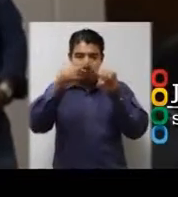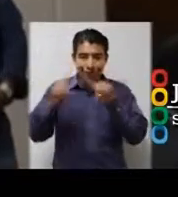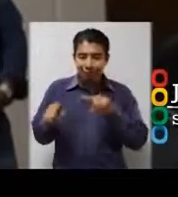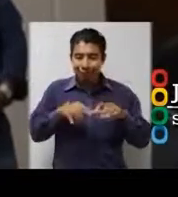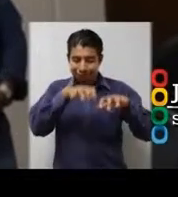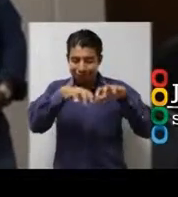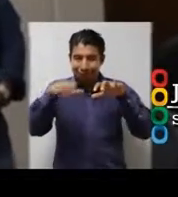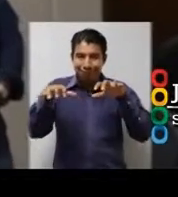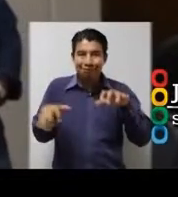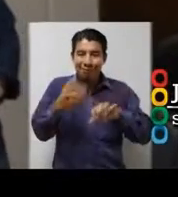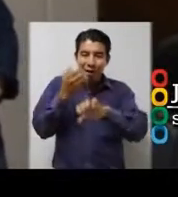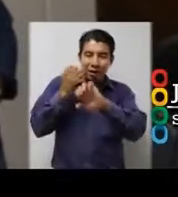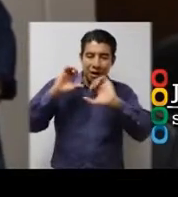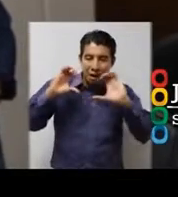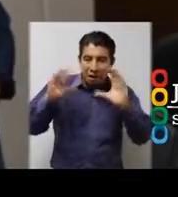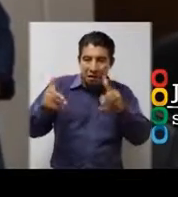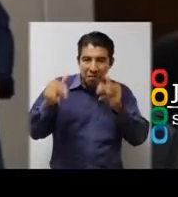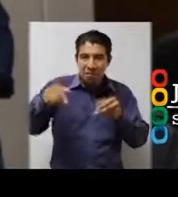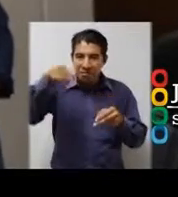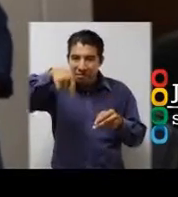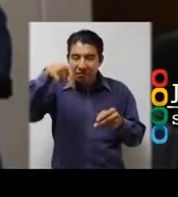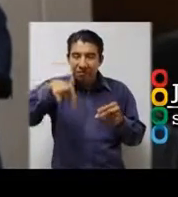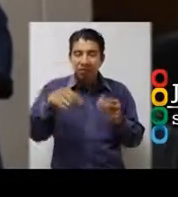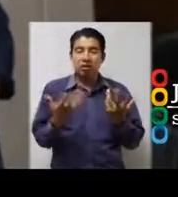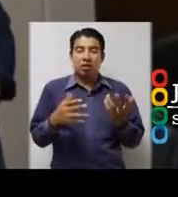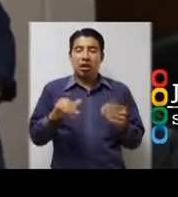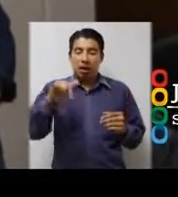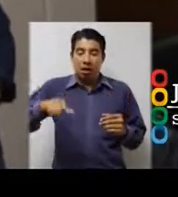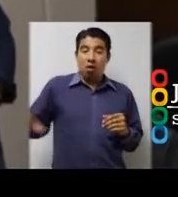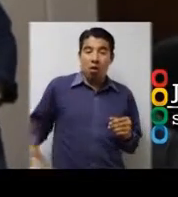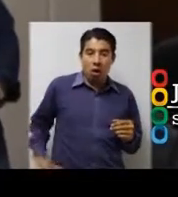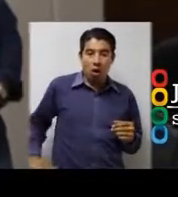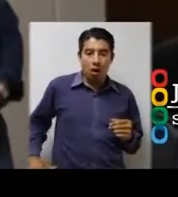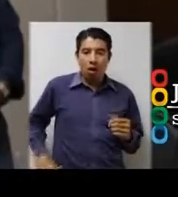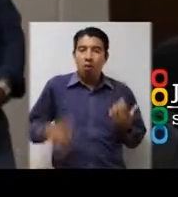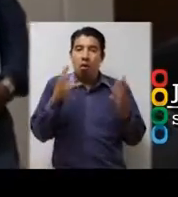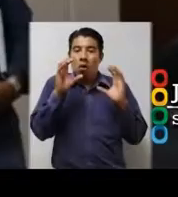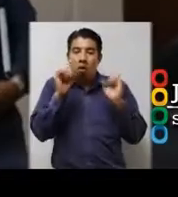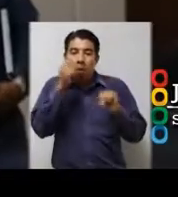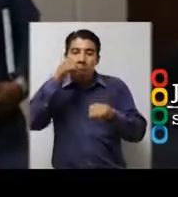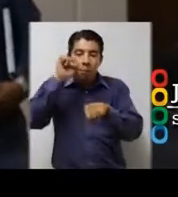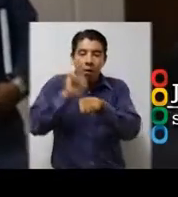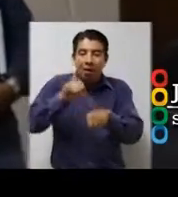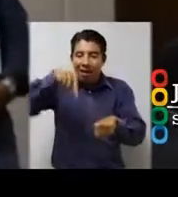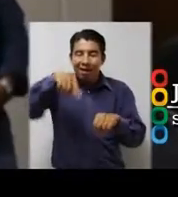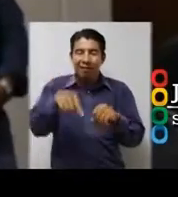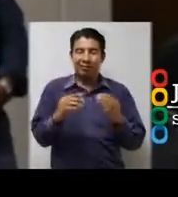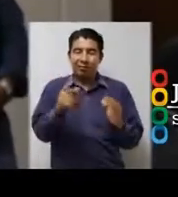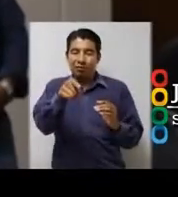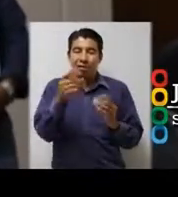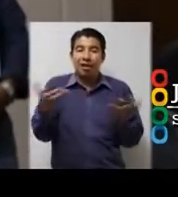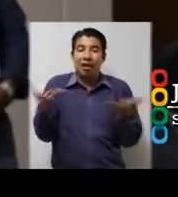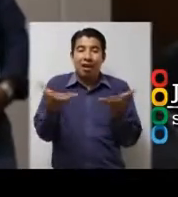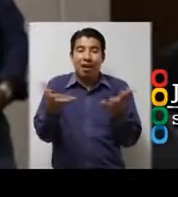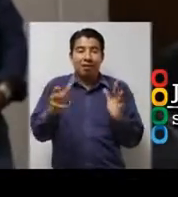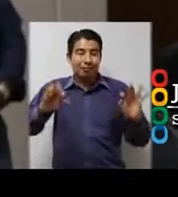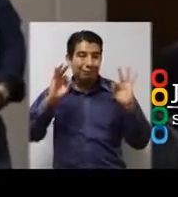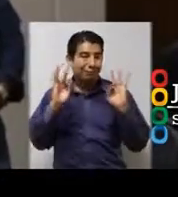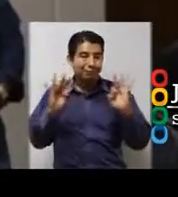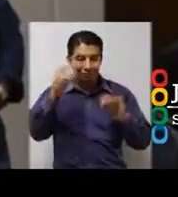dignamente el estado siempre lleven en alto el nombre no del gobierno del Estado de la secretaría que van a representar